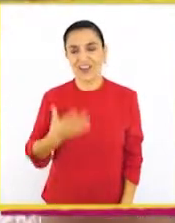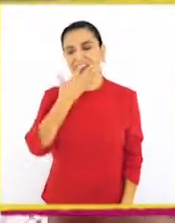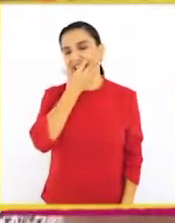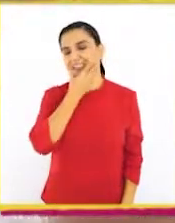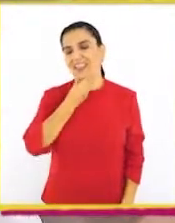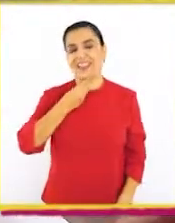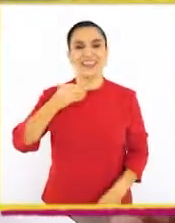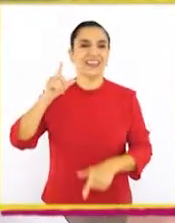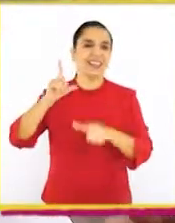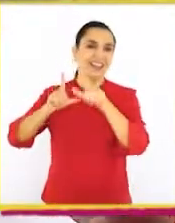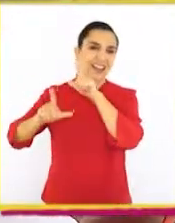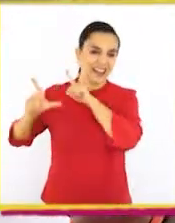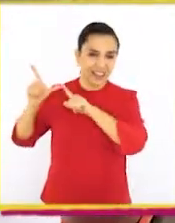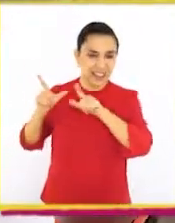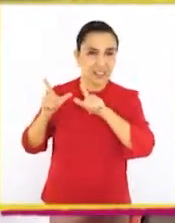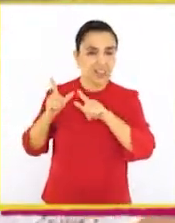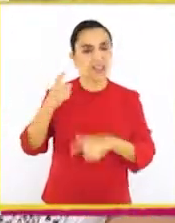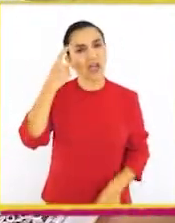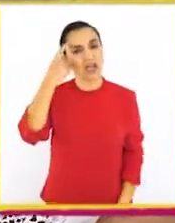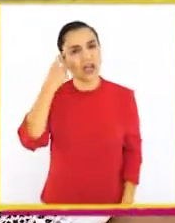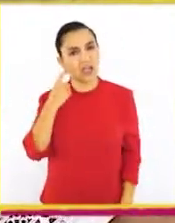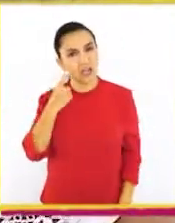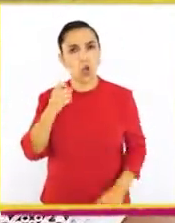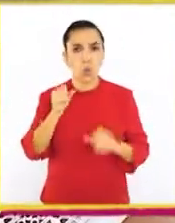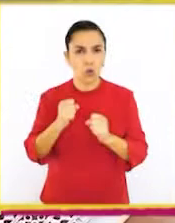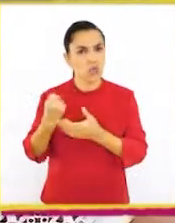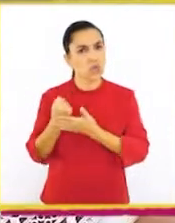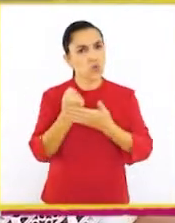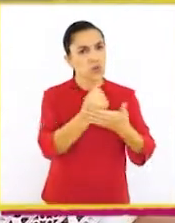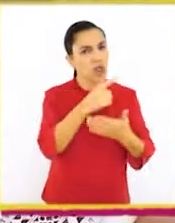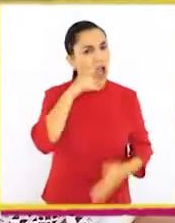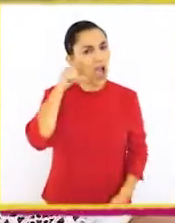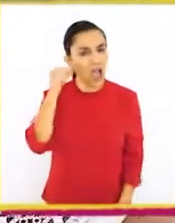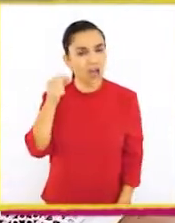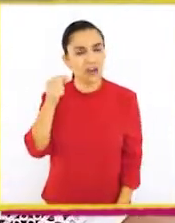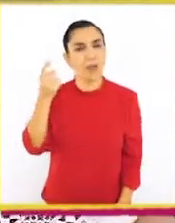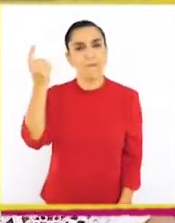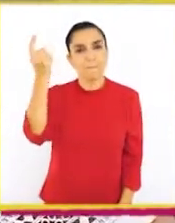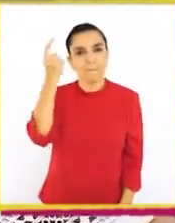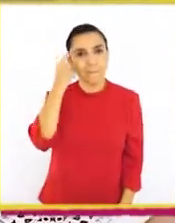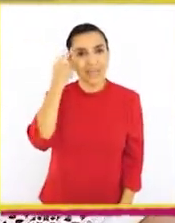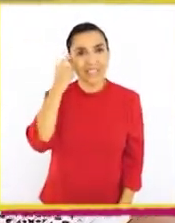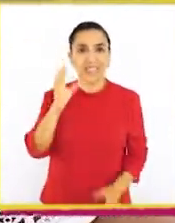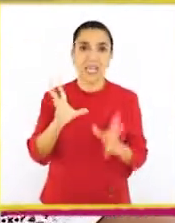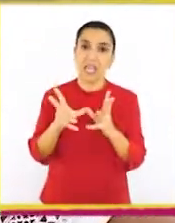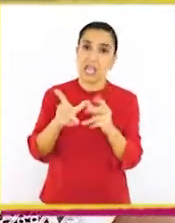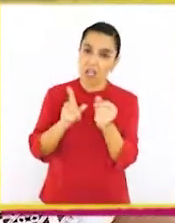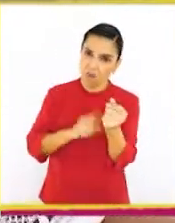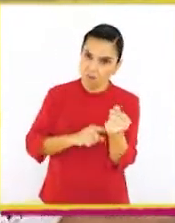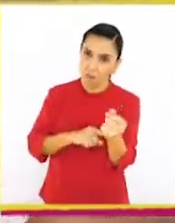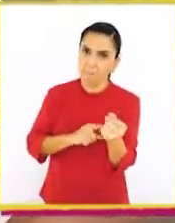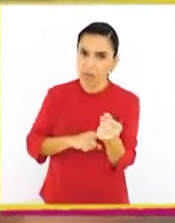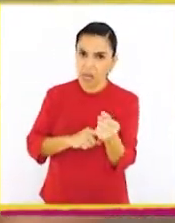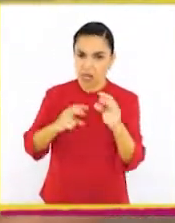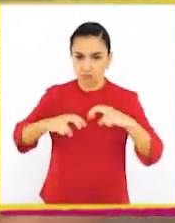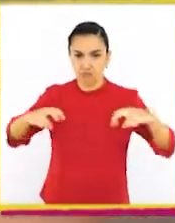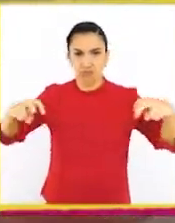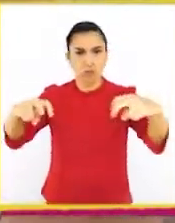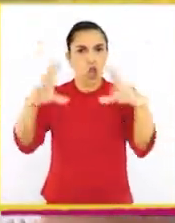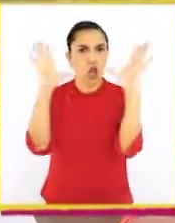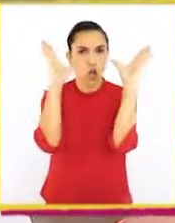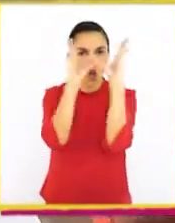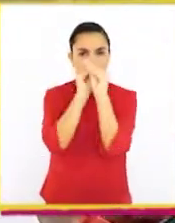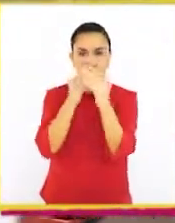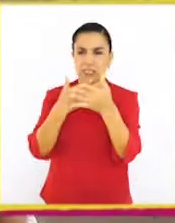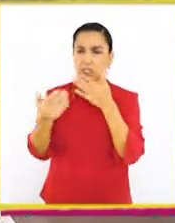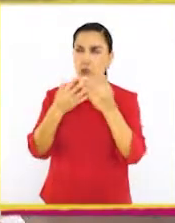Es muy linda. Y creo que podría servirle a Aref, porque pensé en una familia compartiendo de noche, en